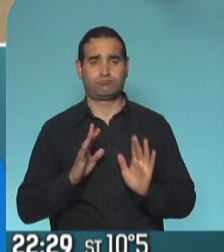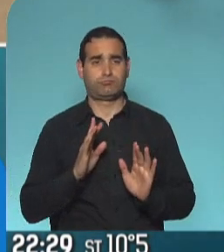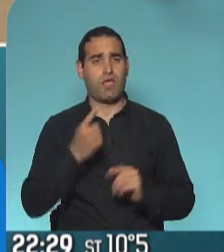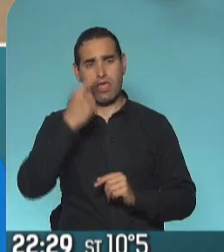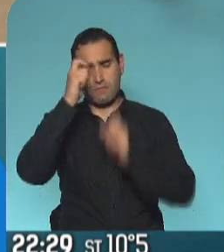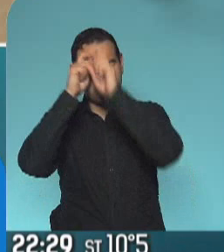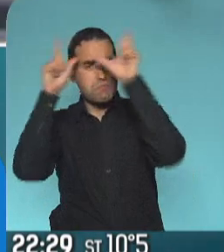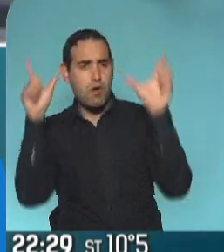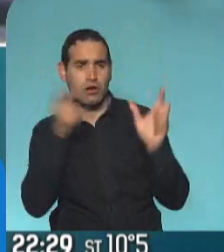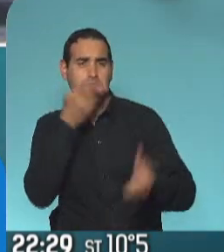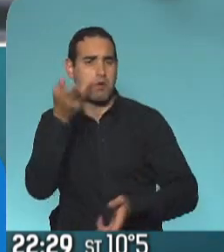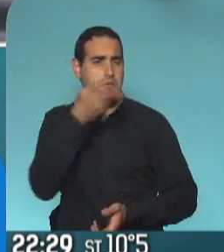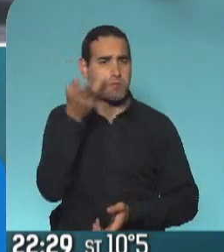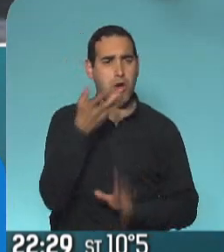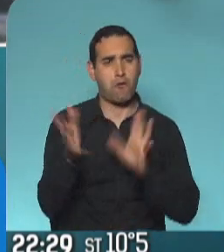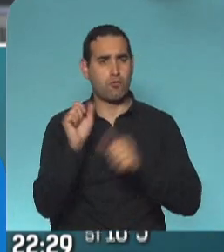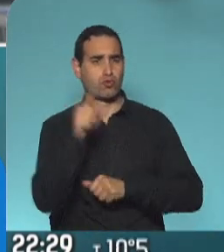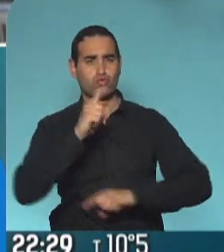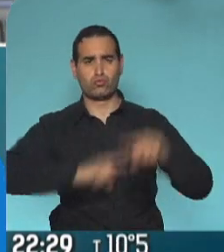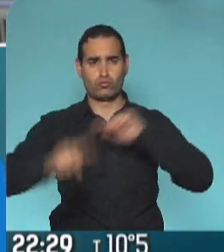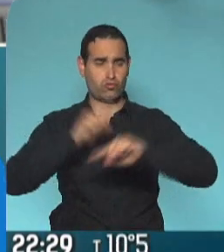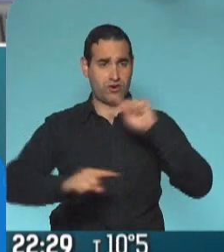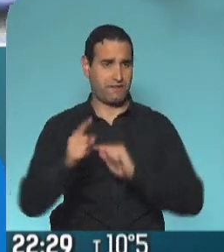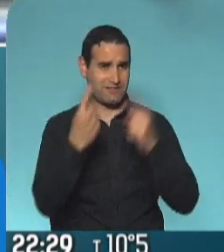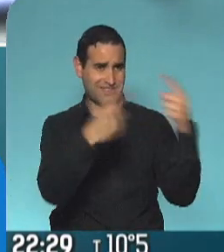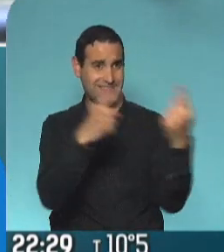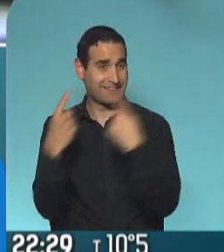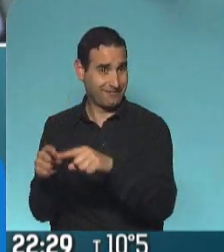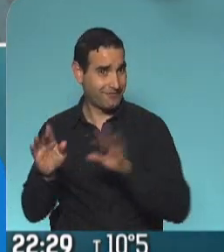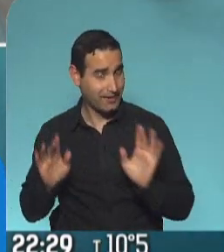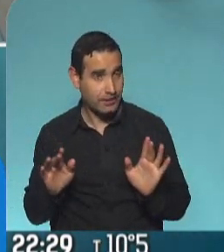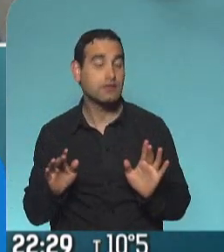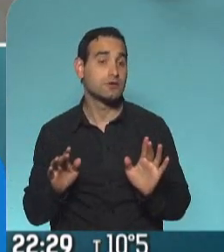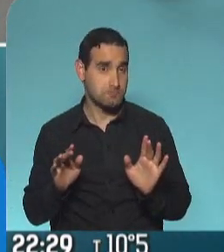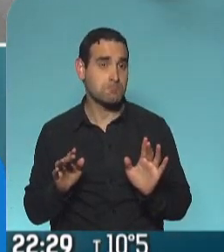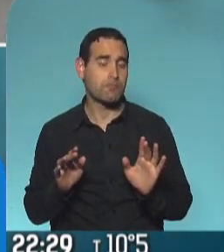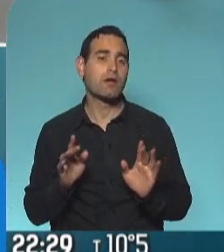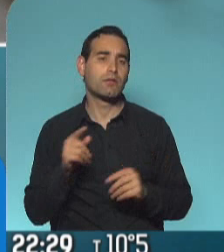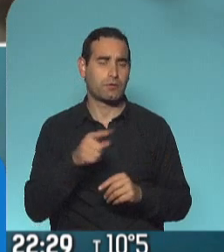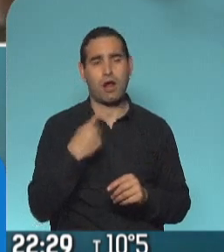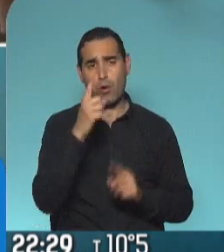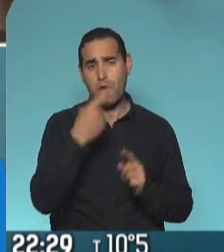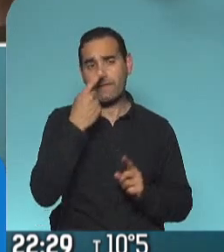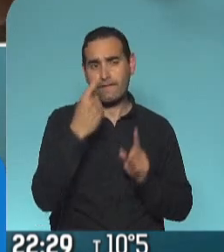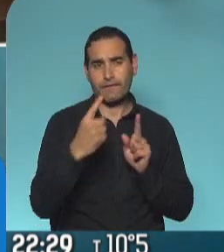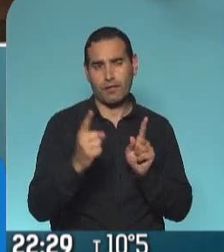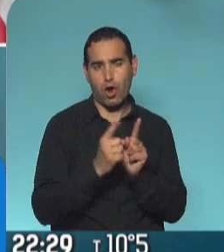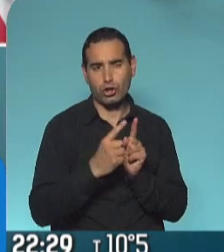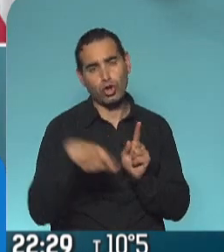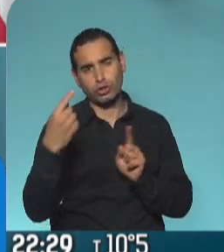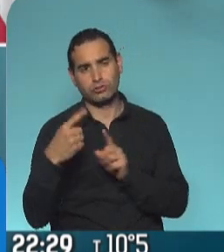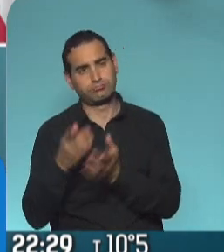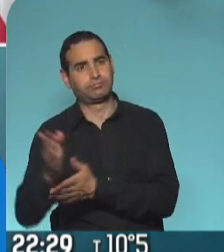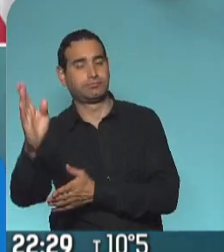sus ideas, en sus discursos y en su forma de ejercer el liderazgo, bueno, precisamente sus intereses, de corto, mediano y largo plazo.